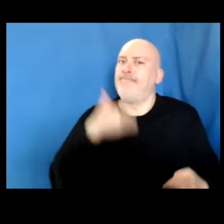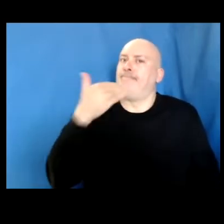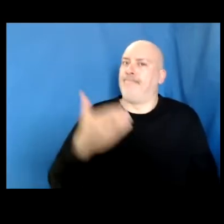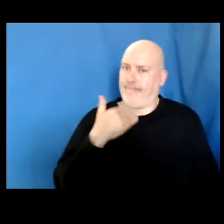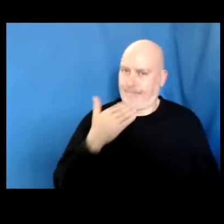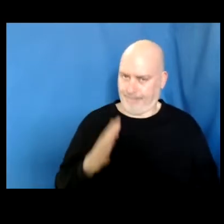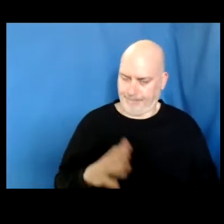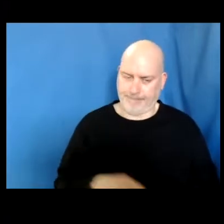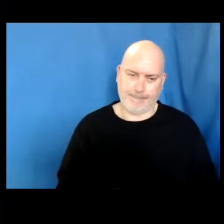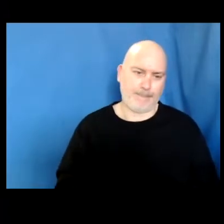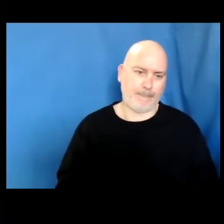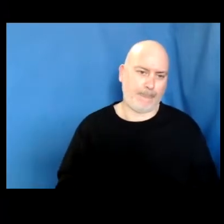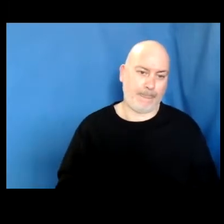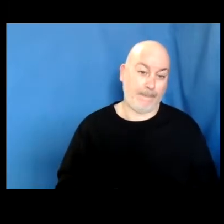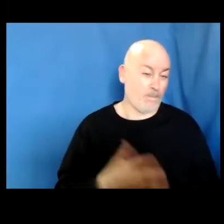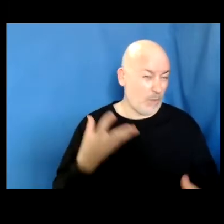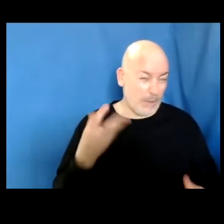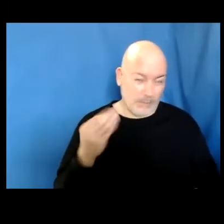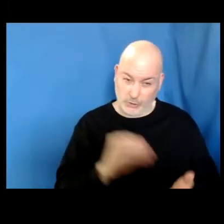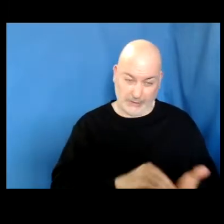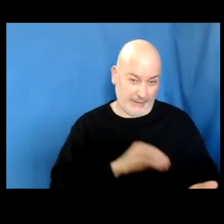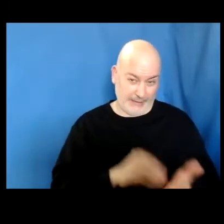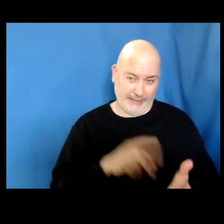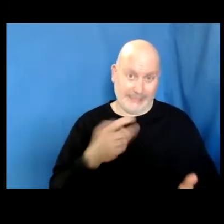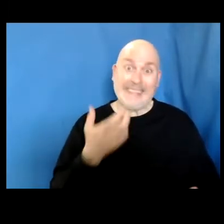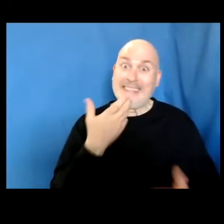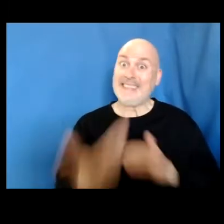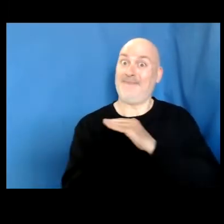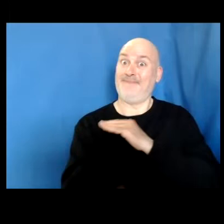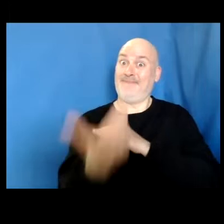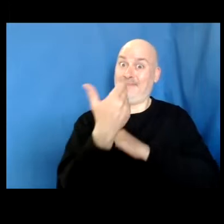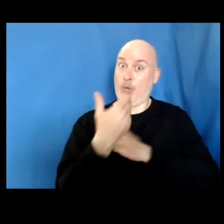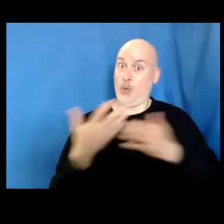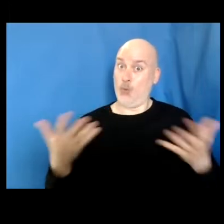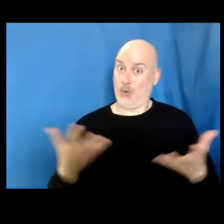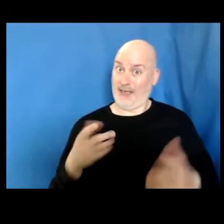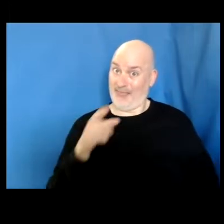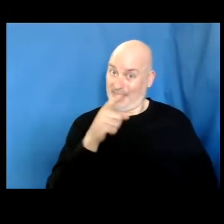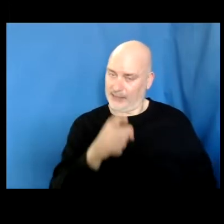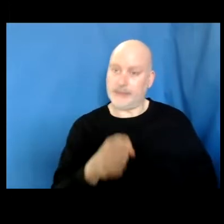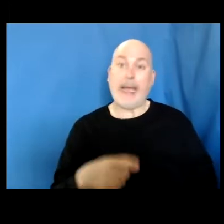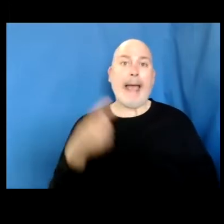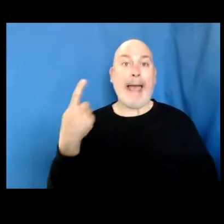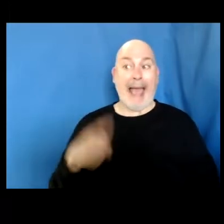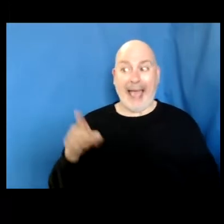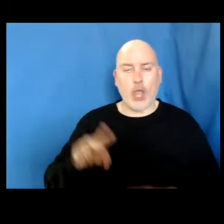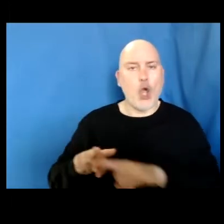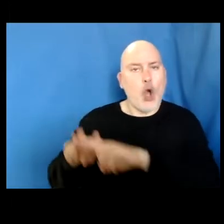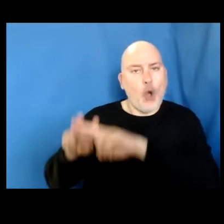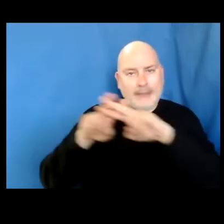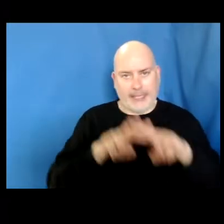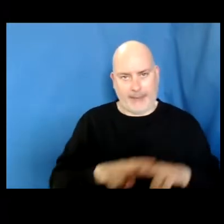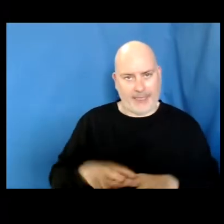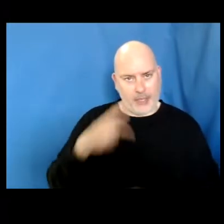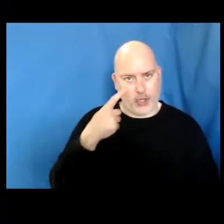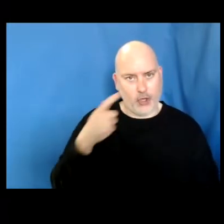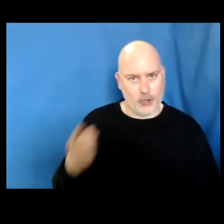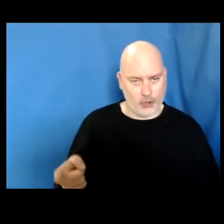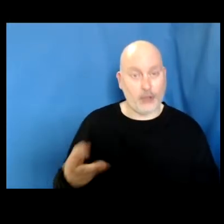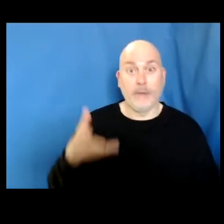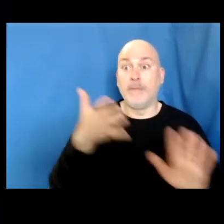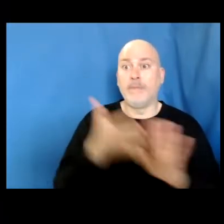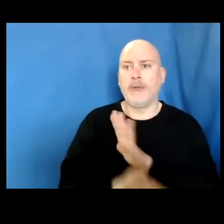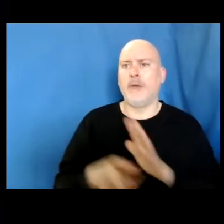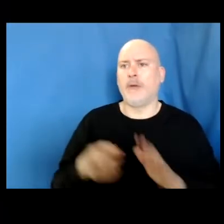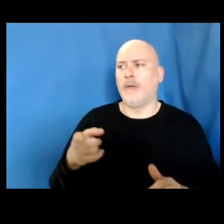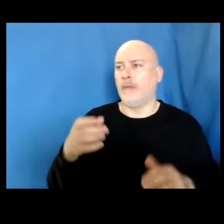En la mayoría de las ocasiones, cuando vengáis a urgencias, veréis que tendremos al niño en observación porque no es